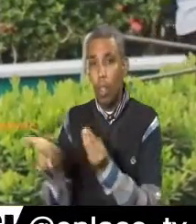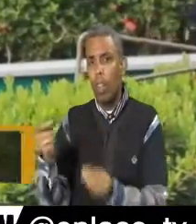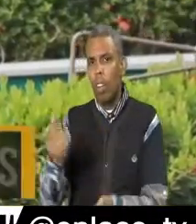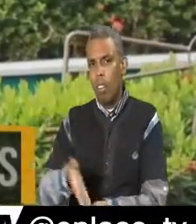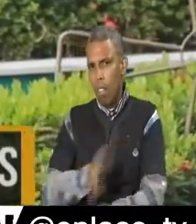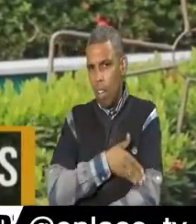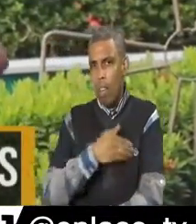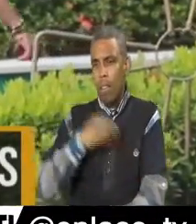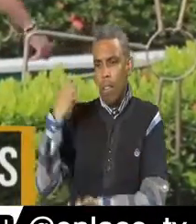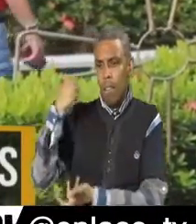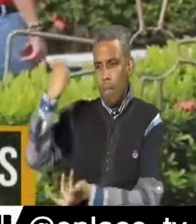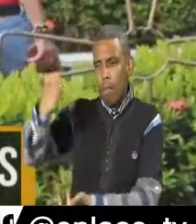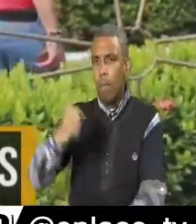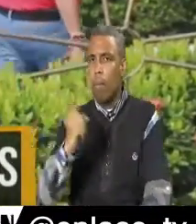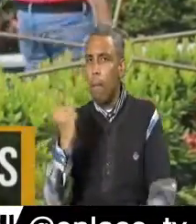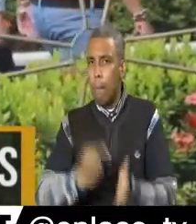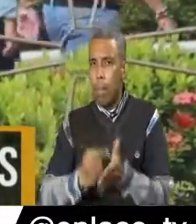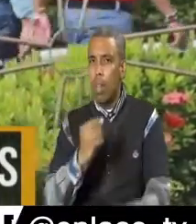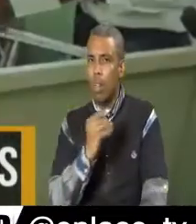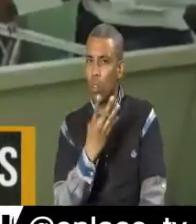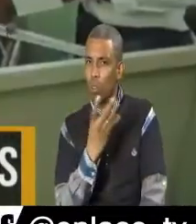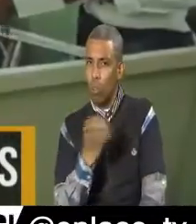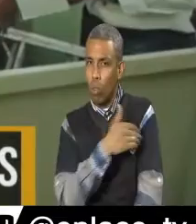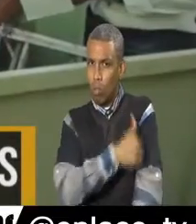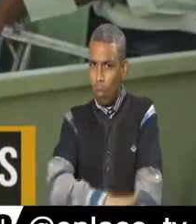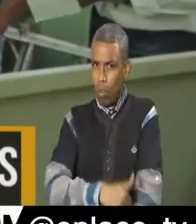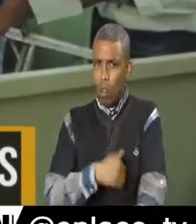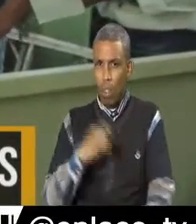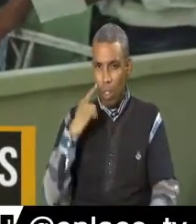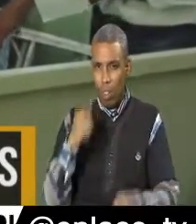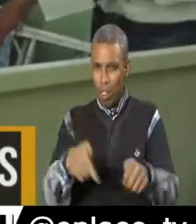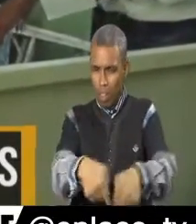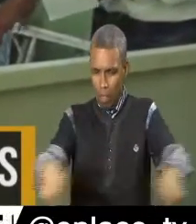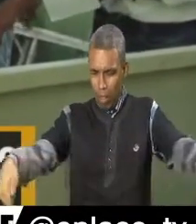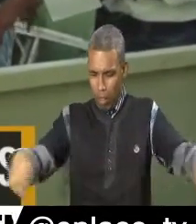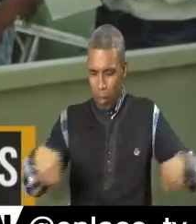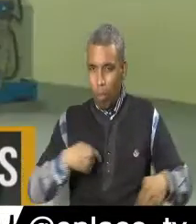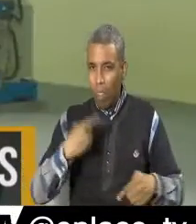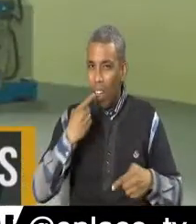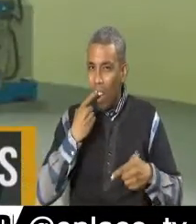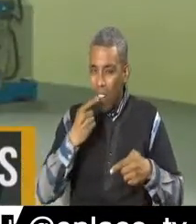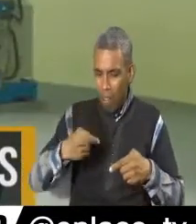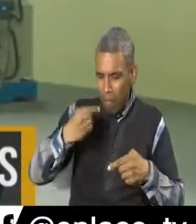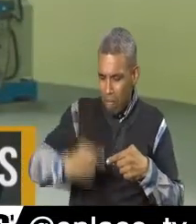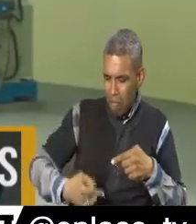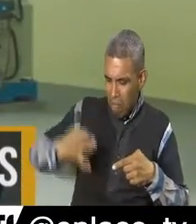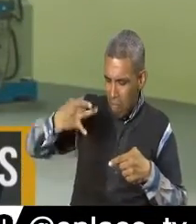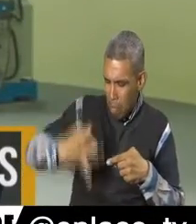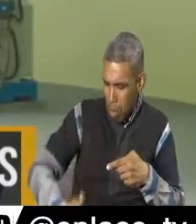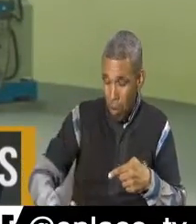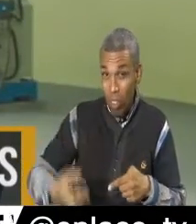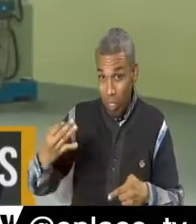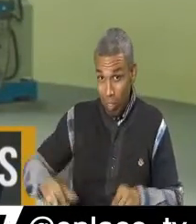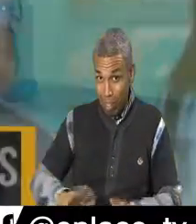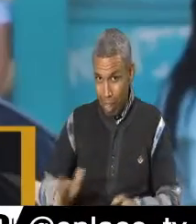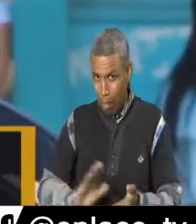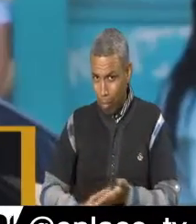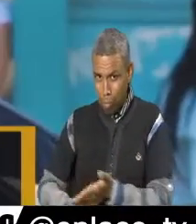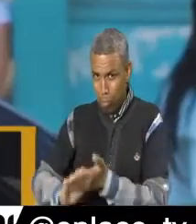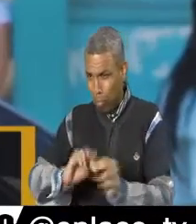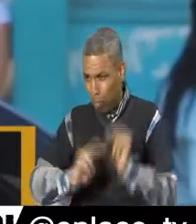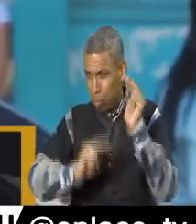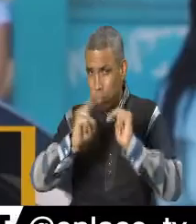En esta institución educativa se verificó el taller de mecánica, que ya cuenta con 19 máquinas tronos y 8 fresadoras nuevas.